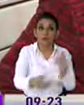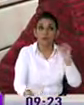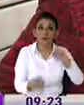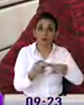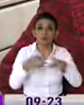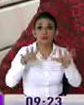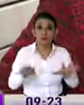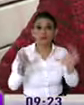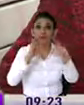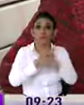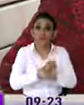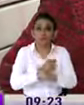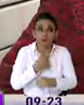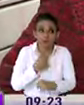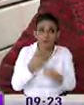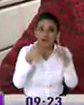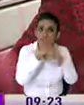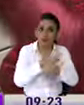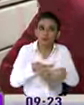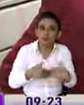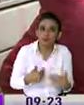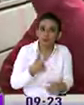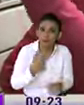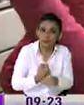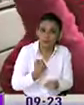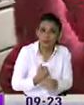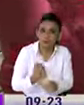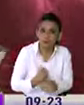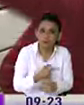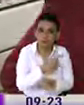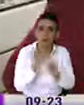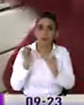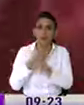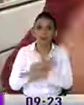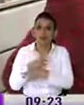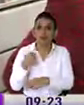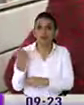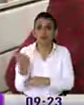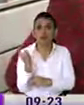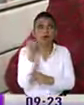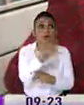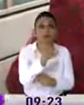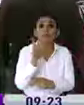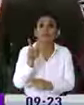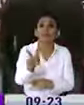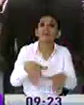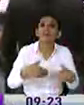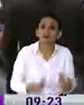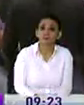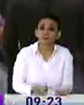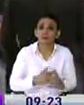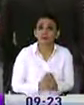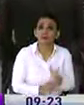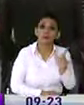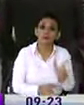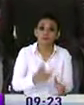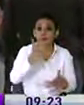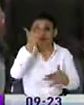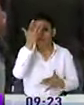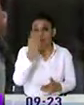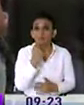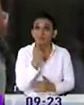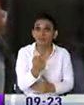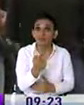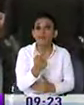de 5 a 9 de la noche. Para mí es difícil porque acá a Mariscal y yo irme solita hasta el trole. Estos pacientes mencionaron que